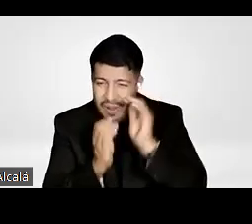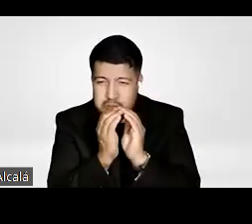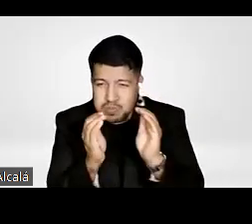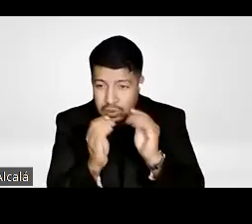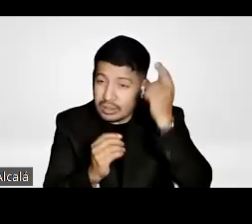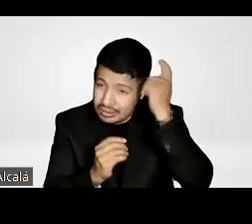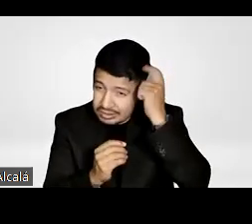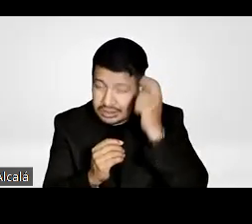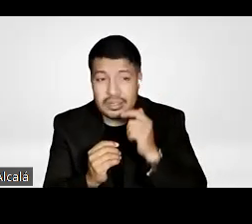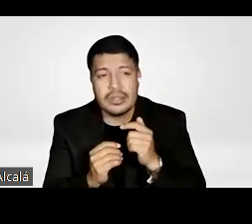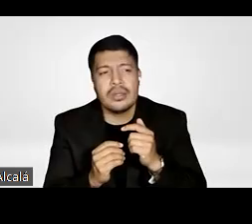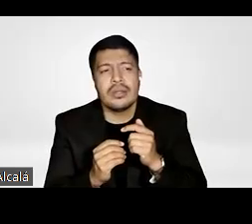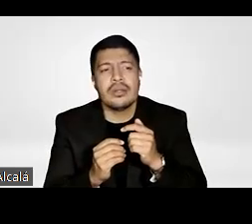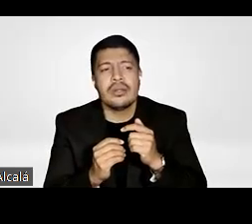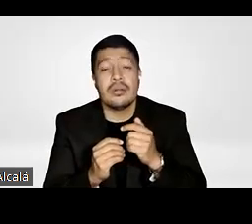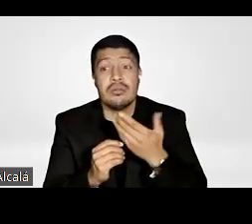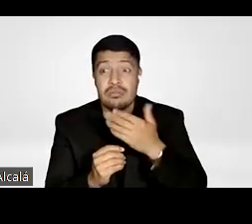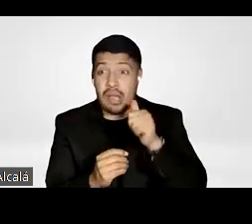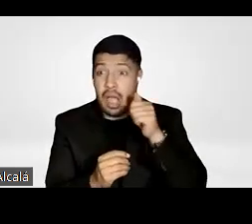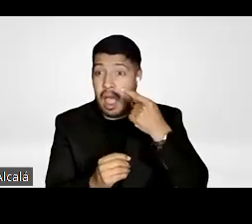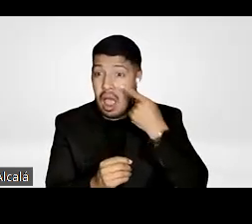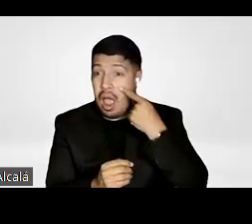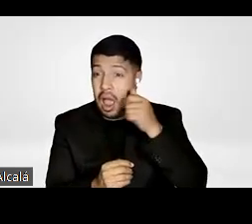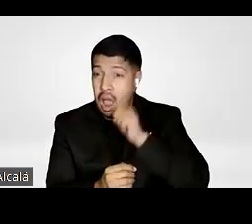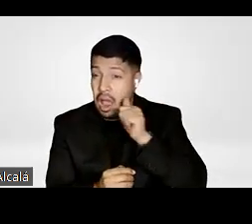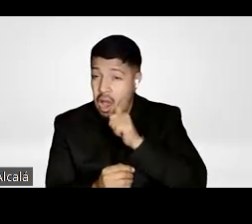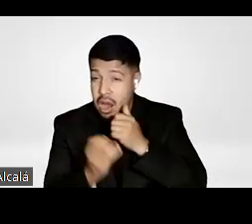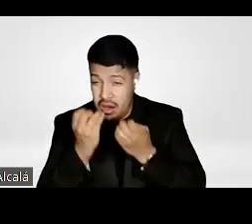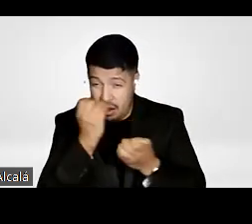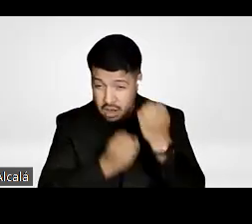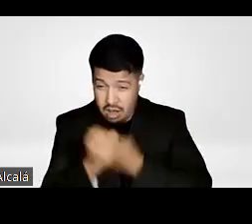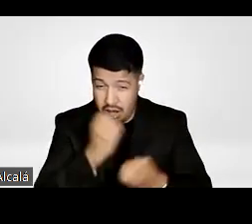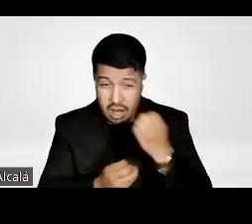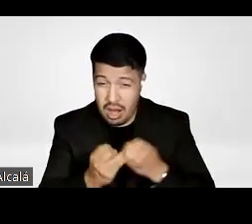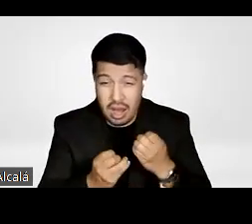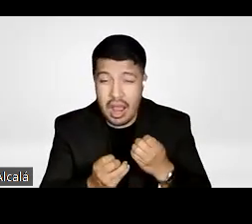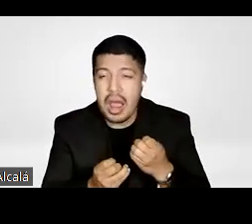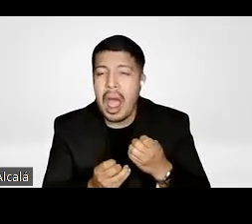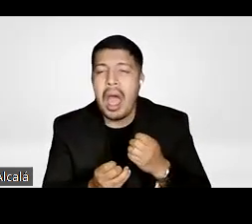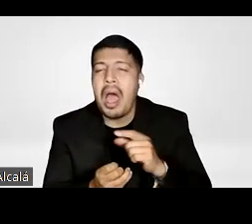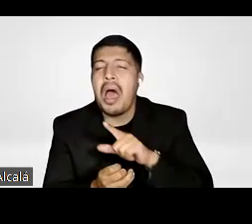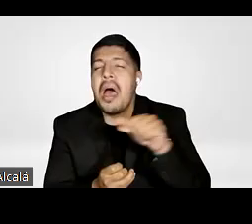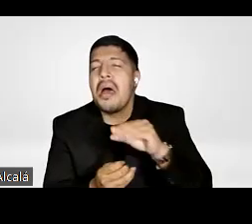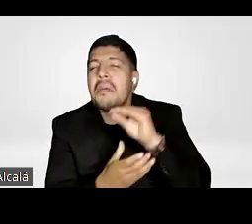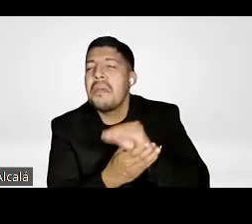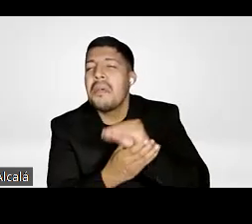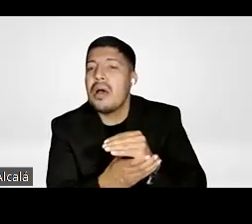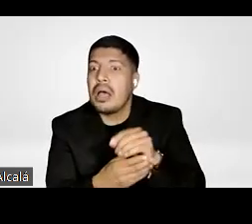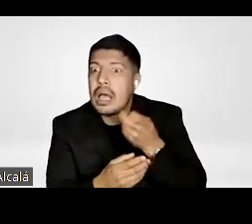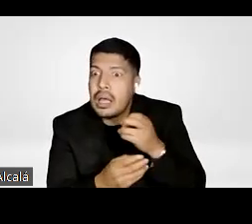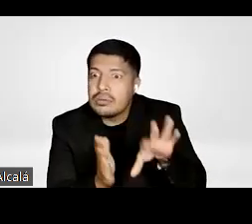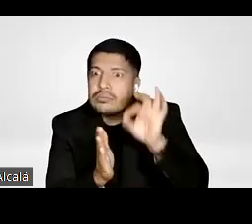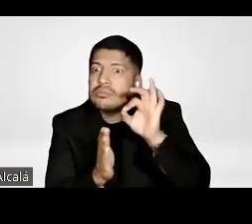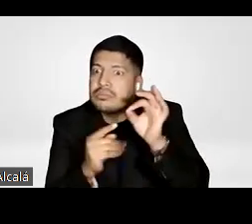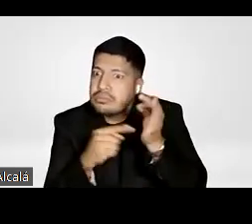y se revisa y se percentila en los niños, y es un muy buen predictor de riesgo para trastornos en el neurodesarrollo. Aquí se